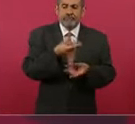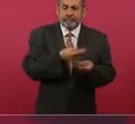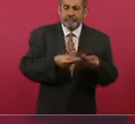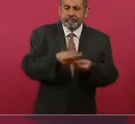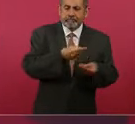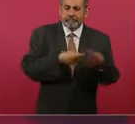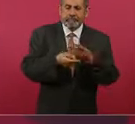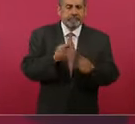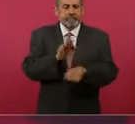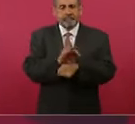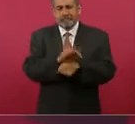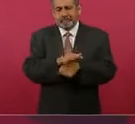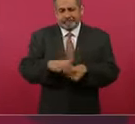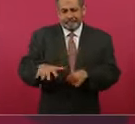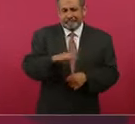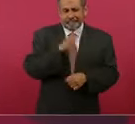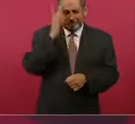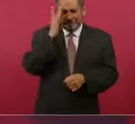Y